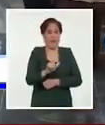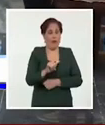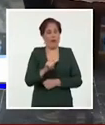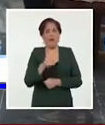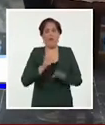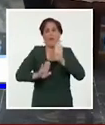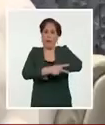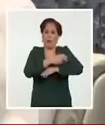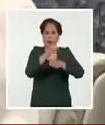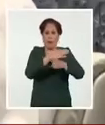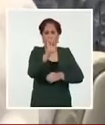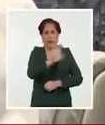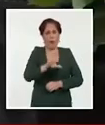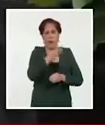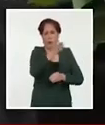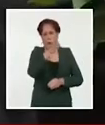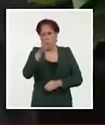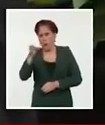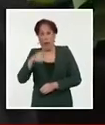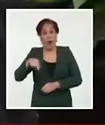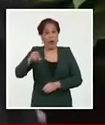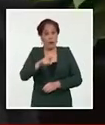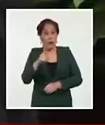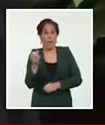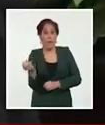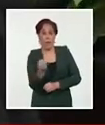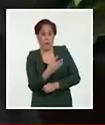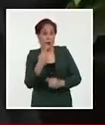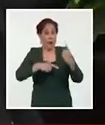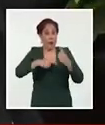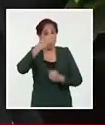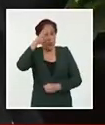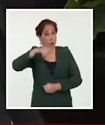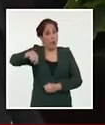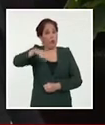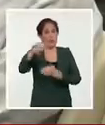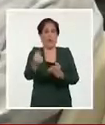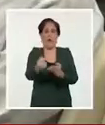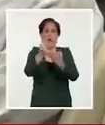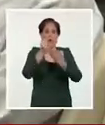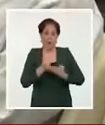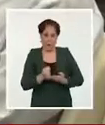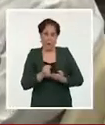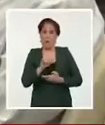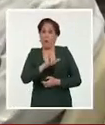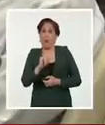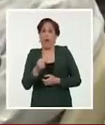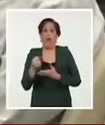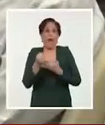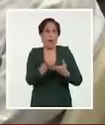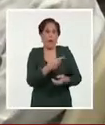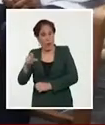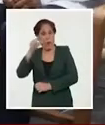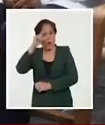la Fundación Rosa Luxemburgo, Heinz Birbaum. Y ahí lo que hicimos fue una visita amplia, donde